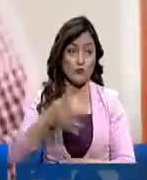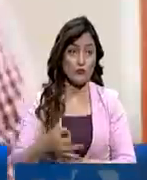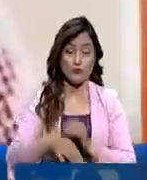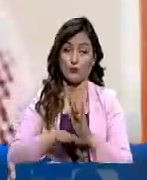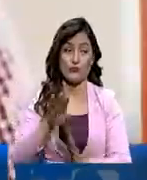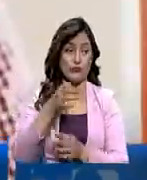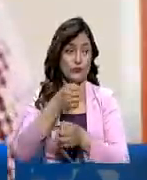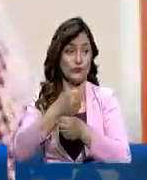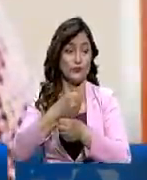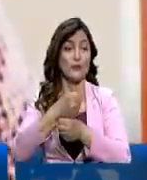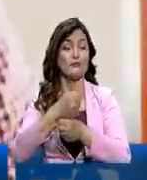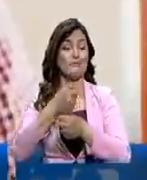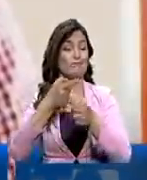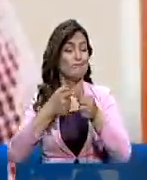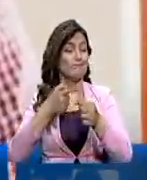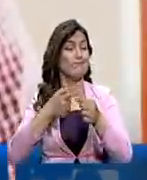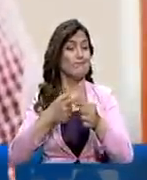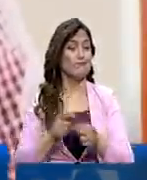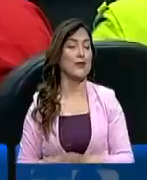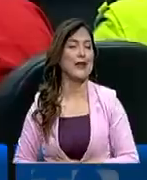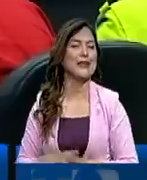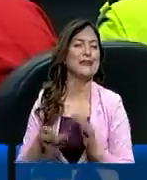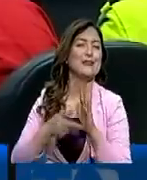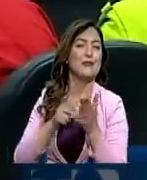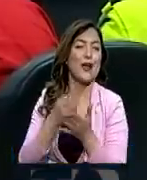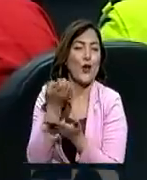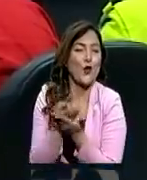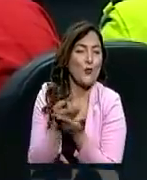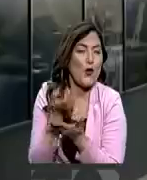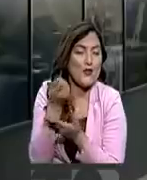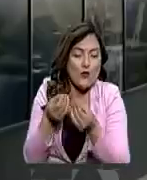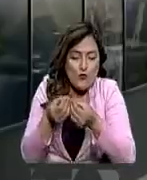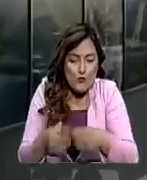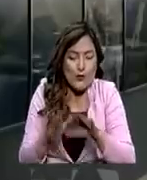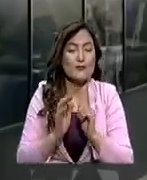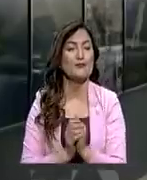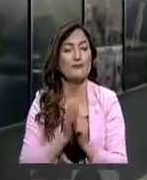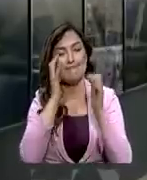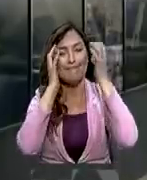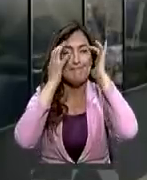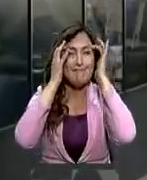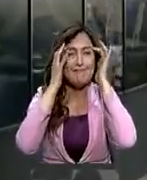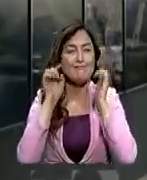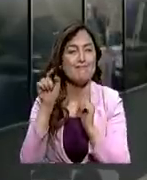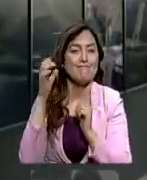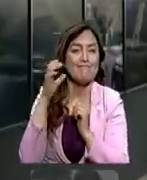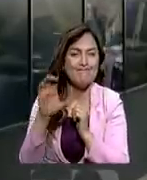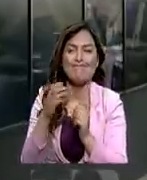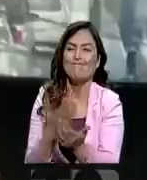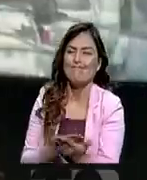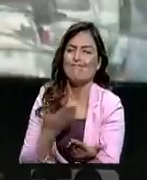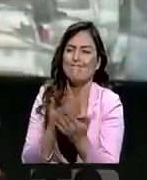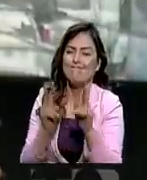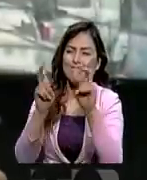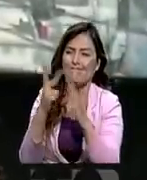mayor seguridad a los quiteños, por lo tanto constituye un desperdicio de recursos. La preocupación de los concejales, que en reiteradas ocasiones han pedido se incluya este